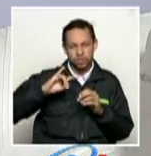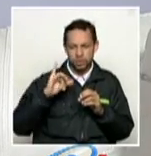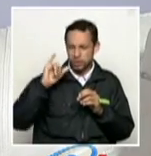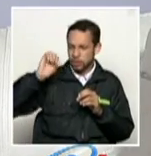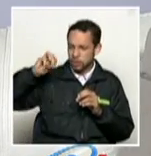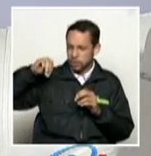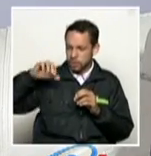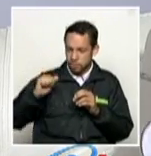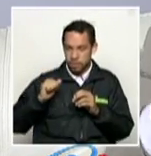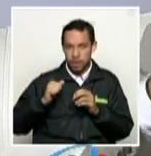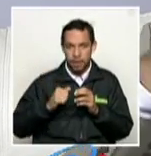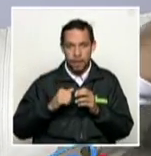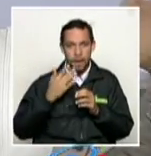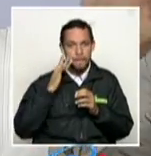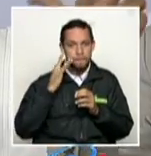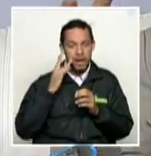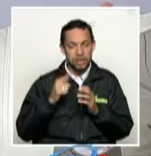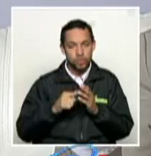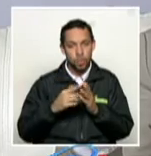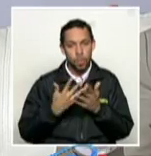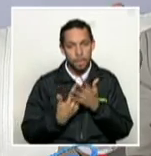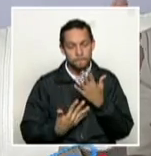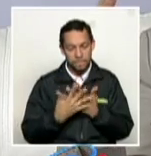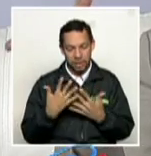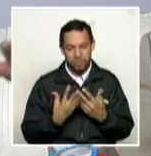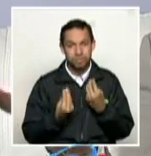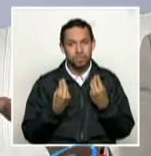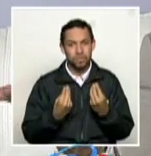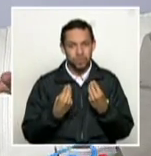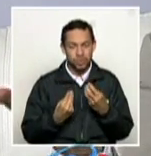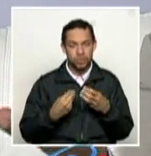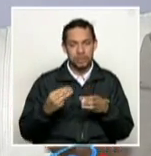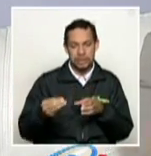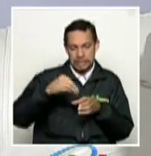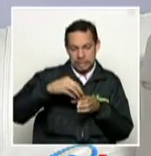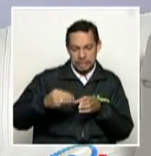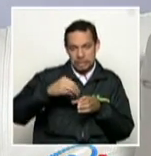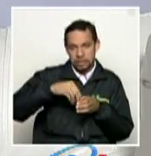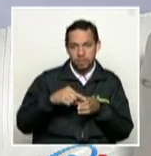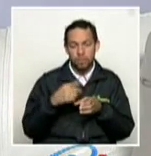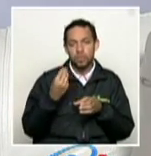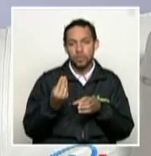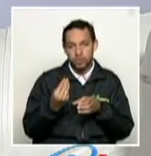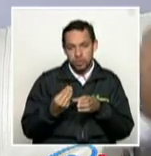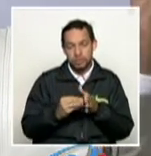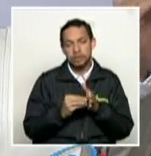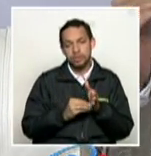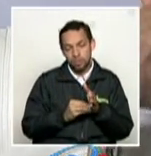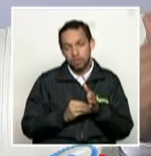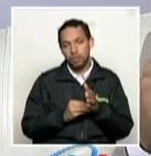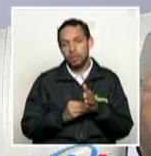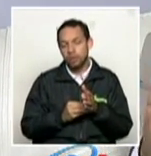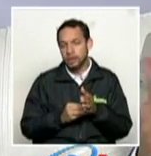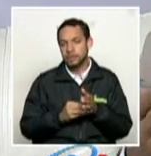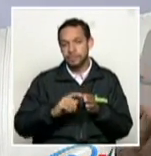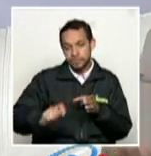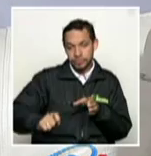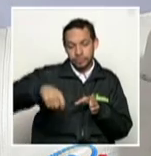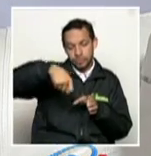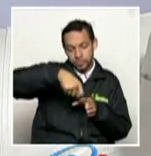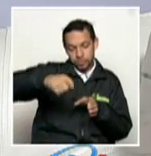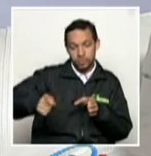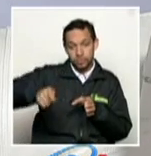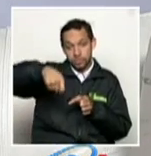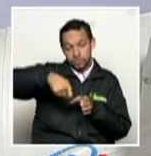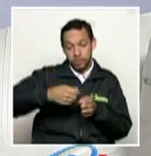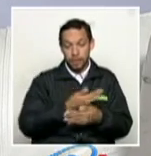amarillas o zanahoria porque tiene un exceso de beta-caroteno, que es vitamina A. Entonces, si usted le da 3 cucharadas dulceras